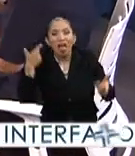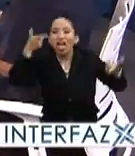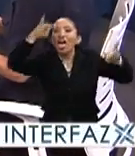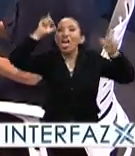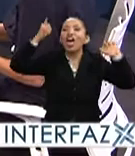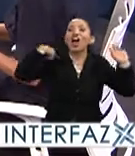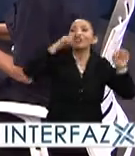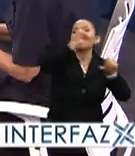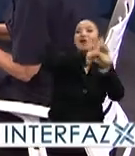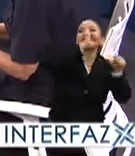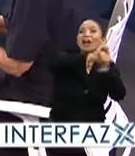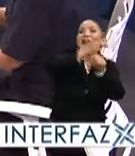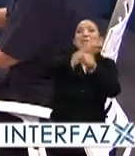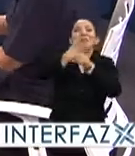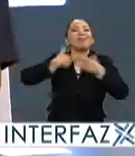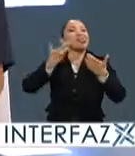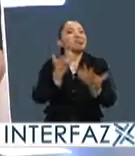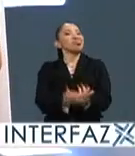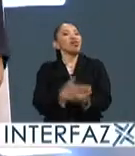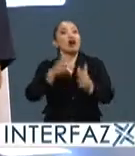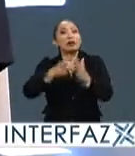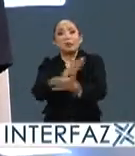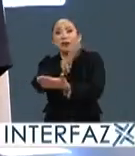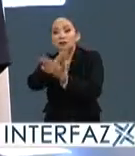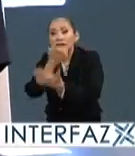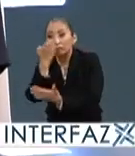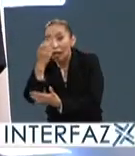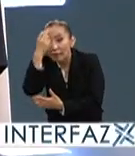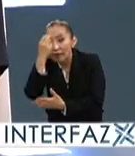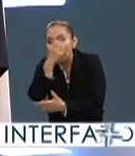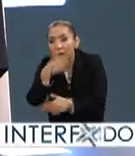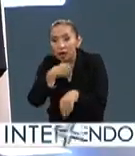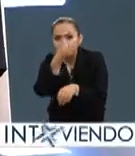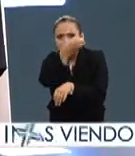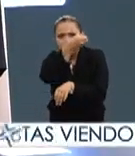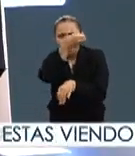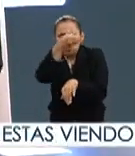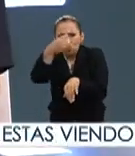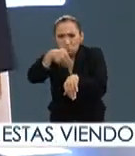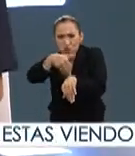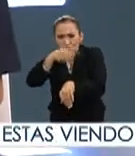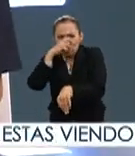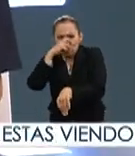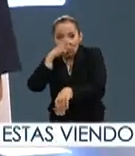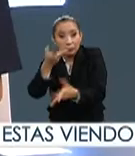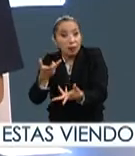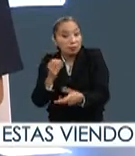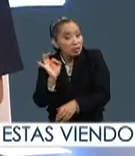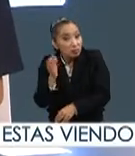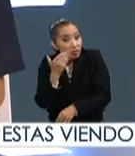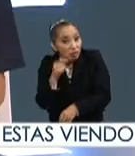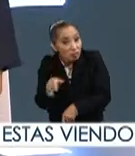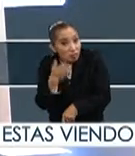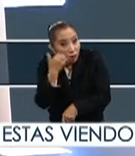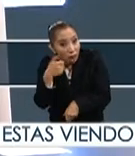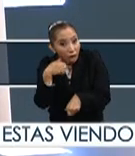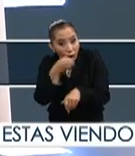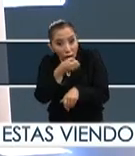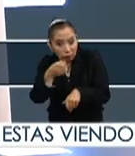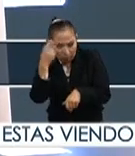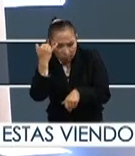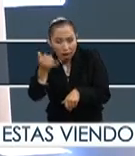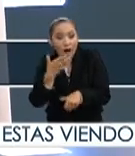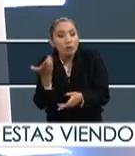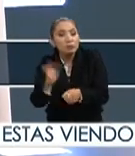en las secundarias y en la preparatoria, de nuevo entrar a la escuela de enfermería y tener una disciplina. Pero si no la tenemos en la escuela, después